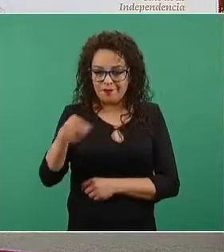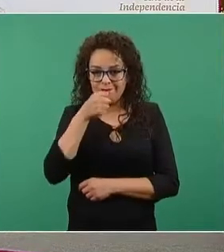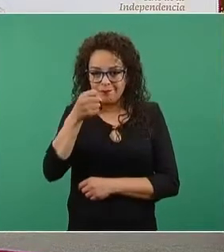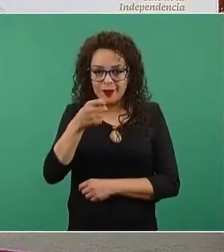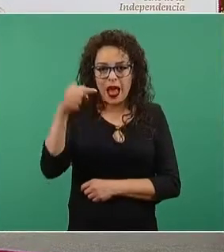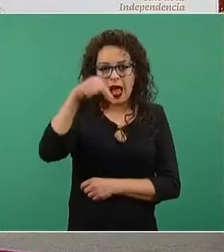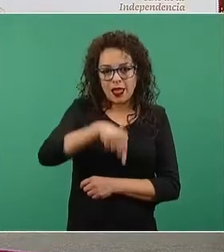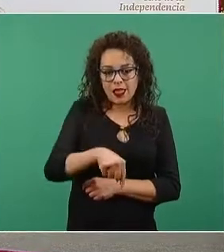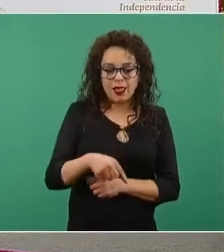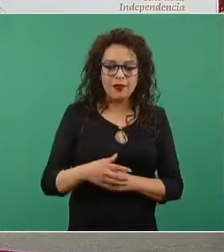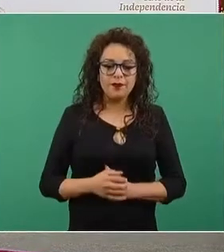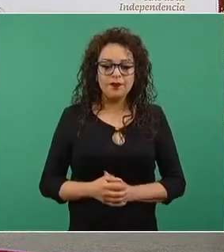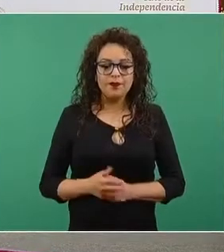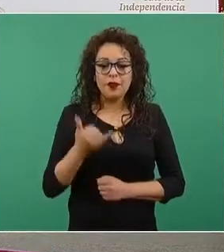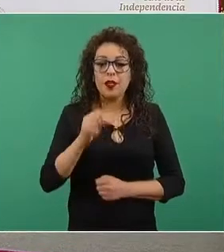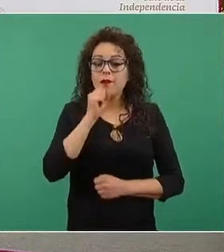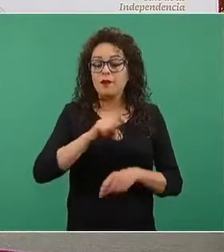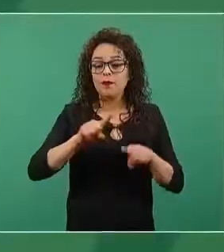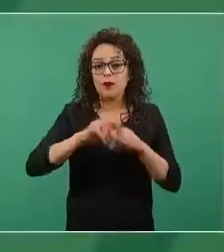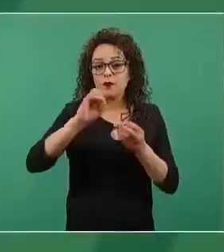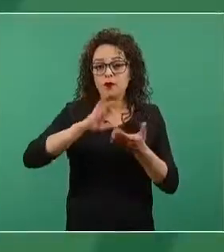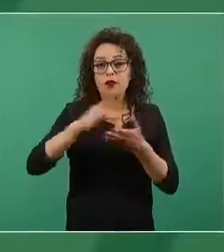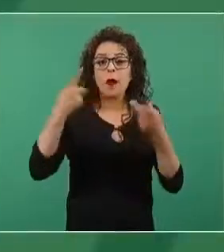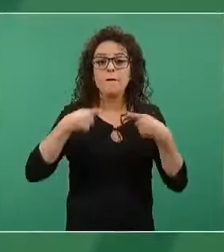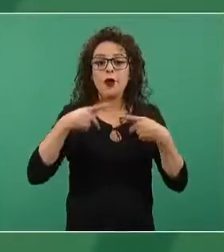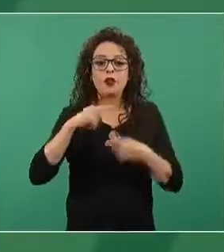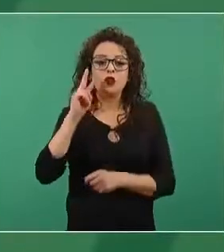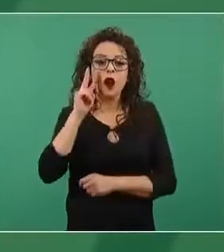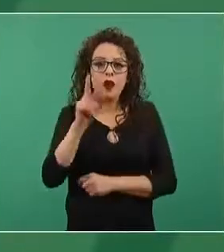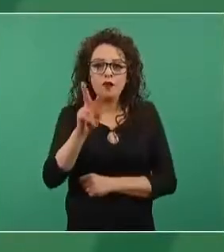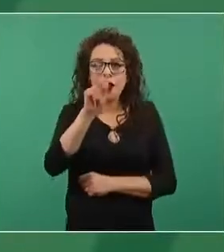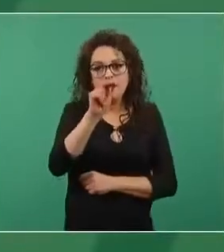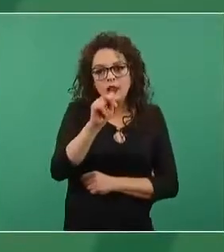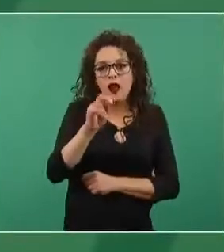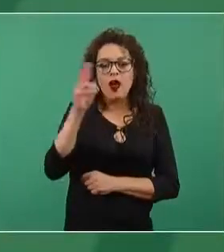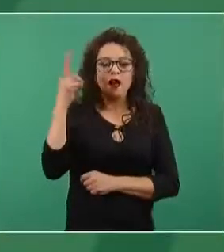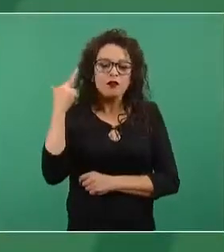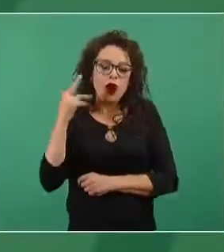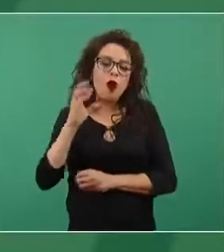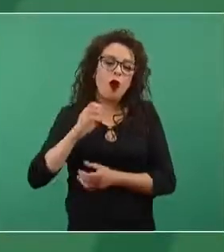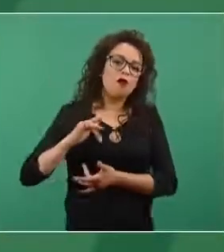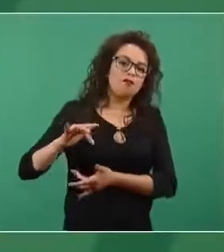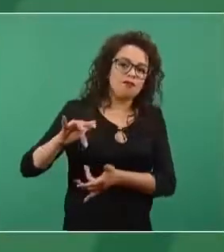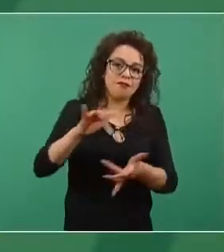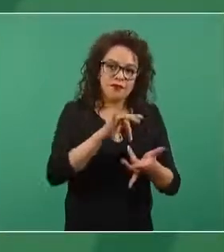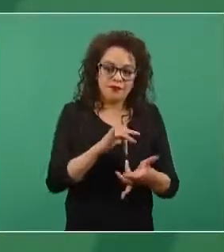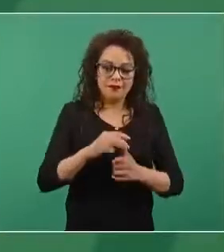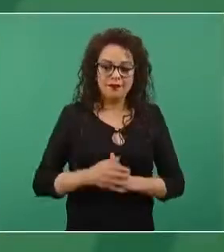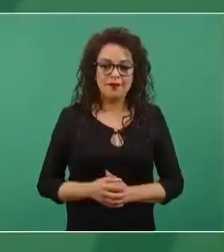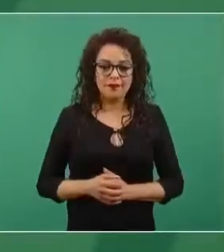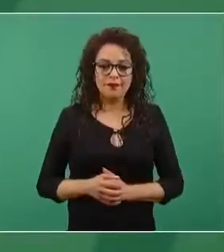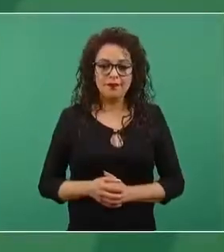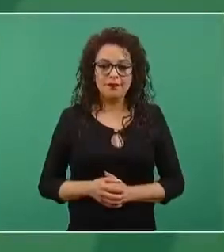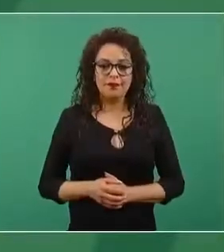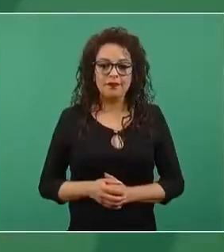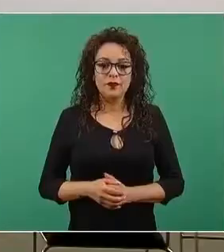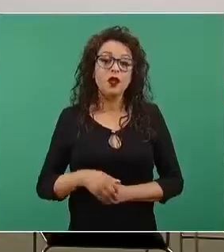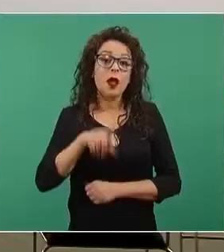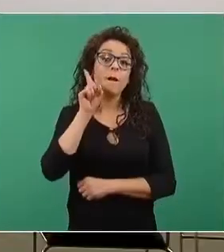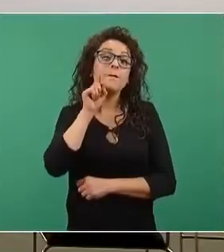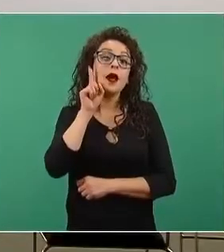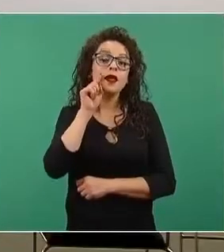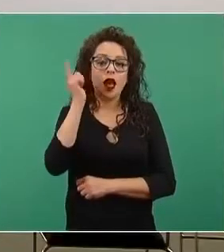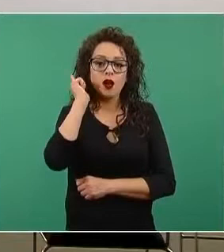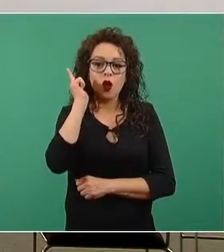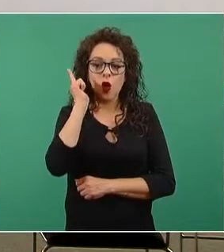quienes nos están escuchando y viendo desde las redes sociales, desde los televisores, y pues se les espera para que el día de mañana también